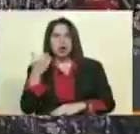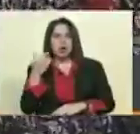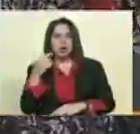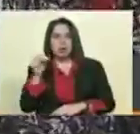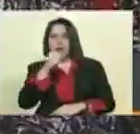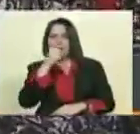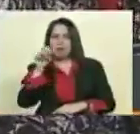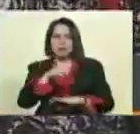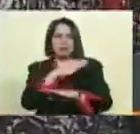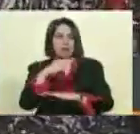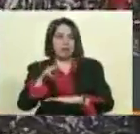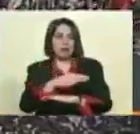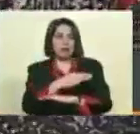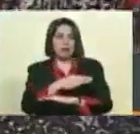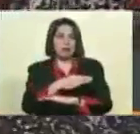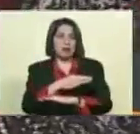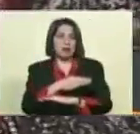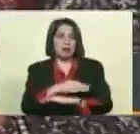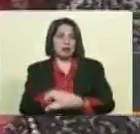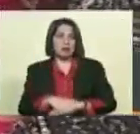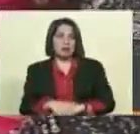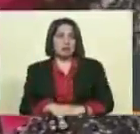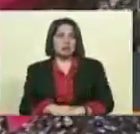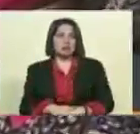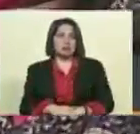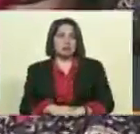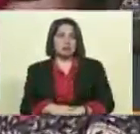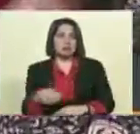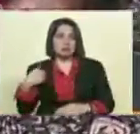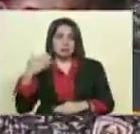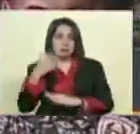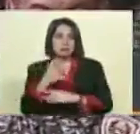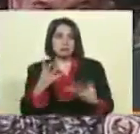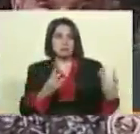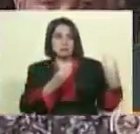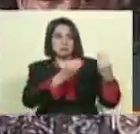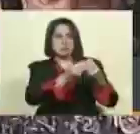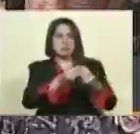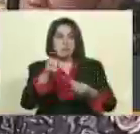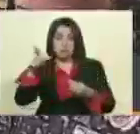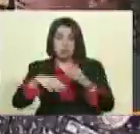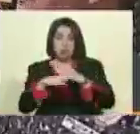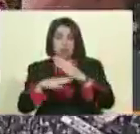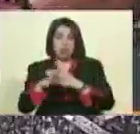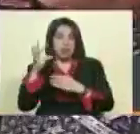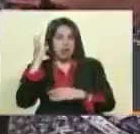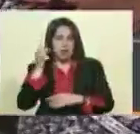Allá. ¿Qué dice la Chiche? Bueno, que se vayan los cantores para allá, Chiche. Tú todavía canta, ¿verdad?